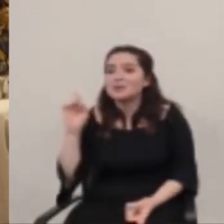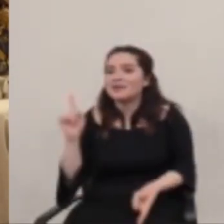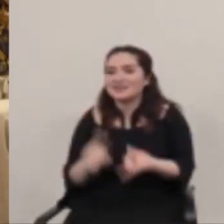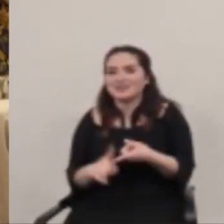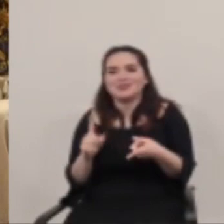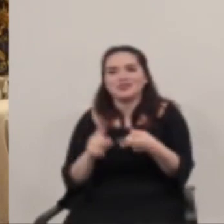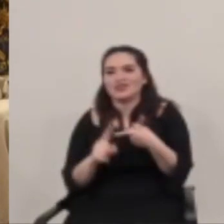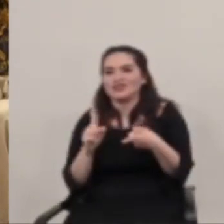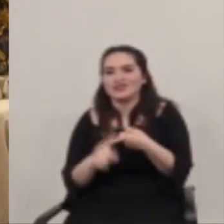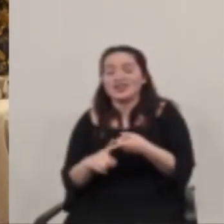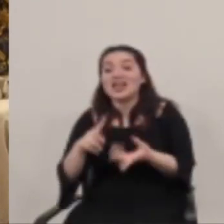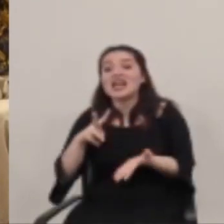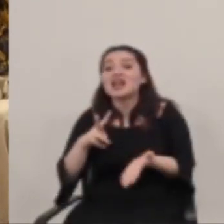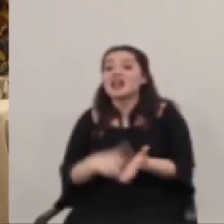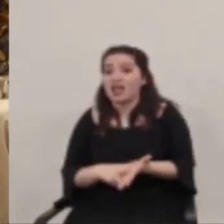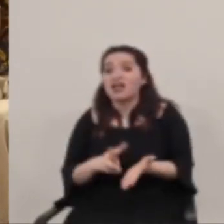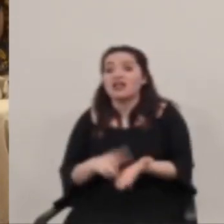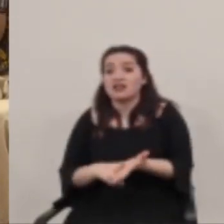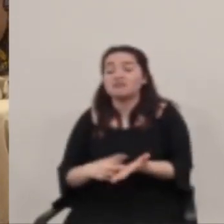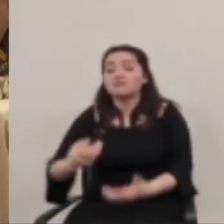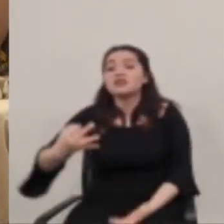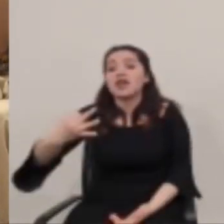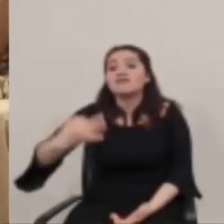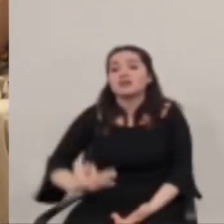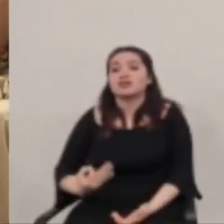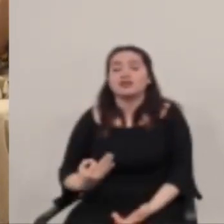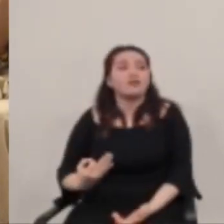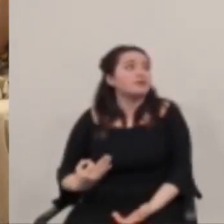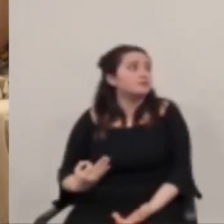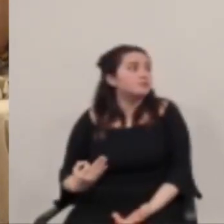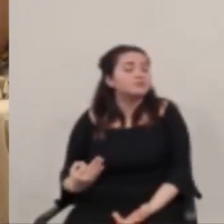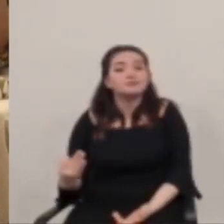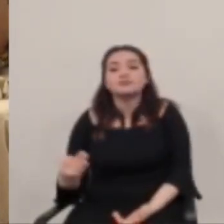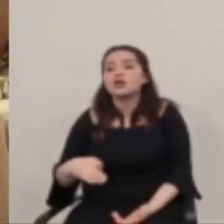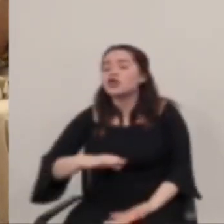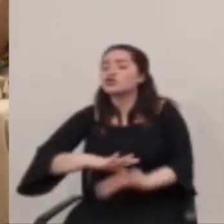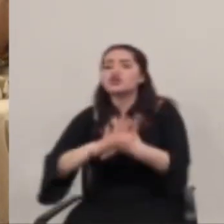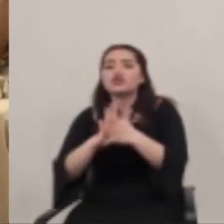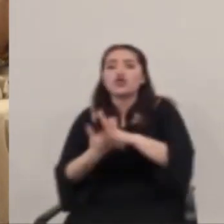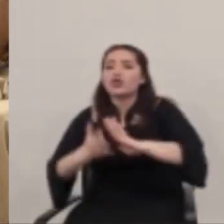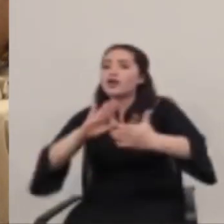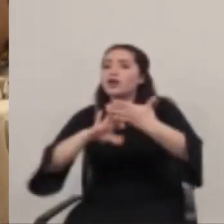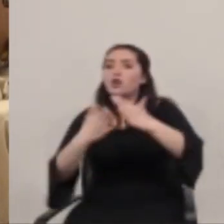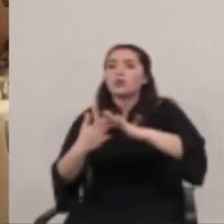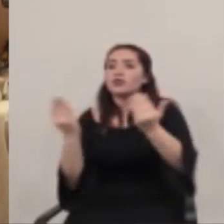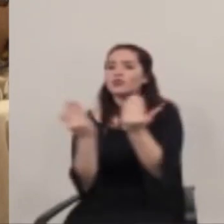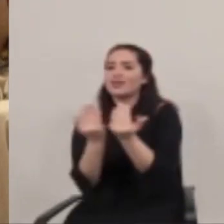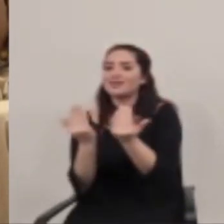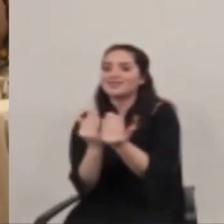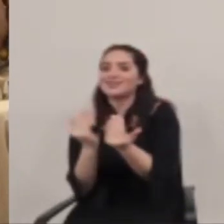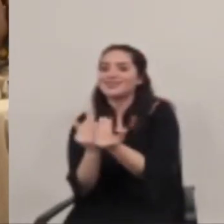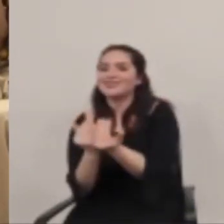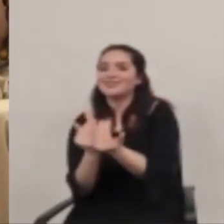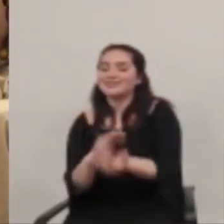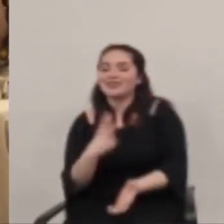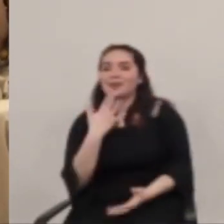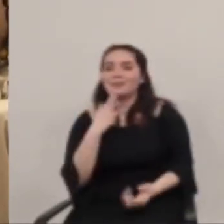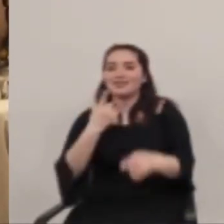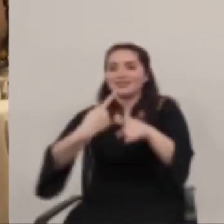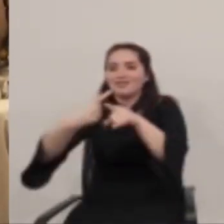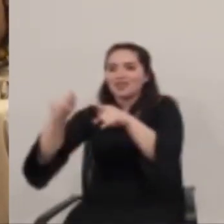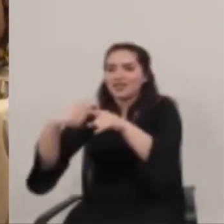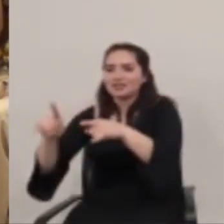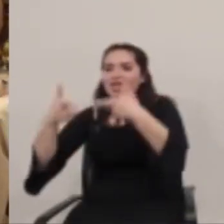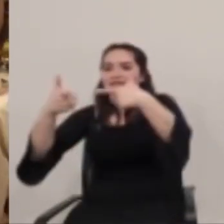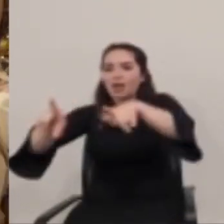participación real y efectiva de toda la comunidad estudiantil y triestamentalmente.